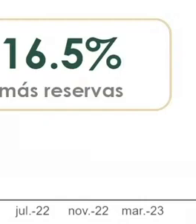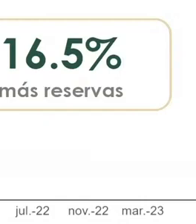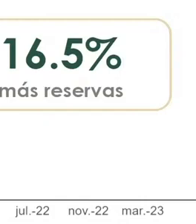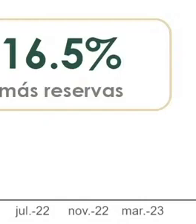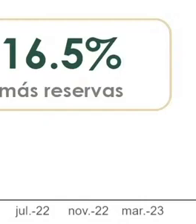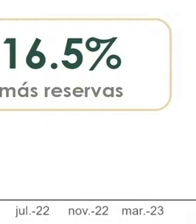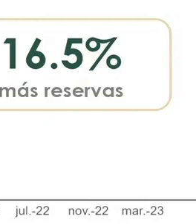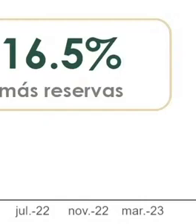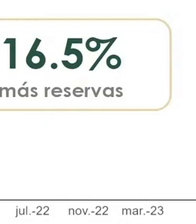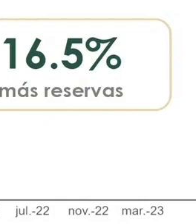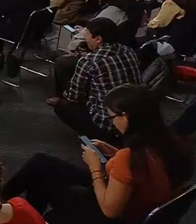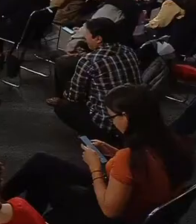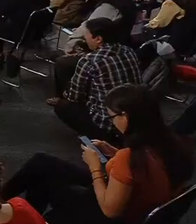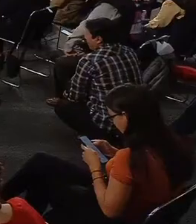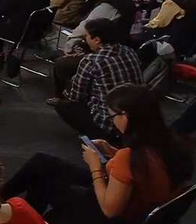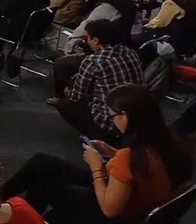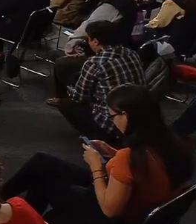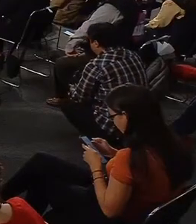Adelante.